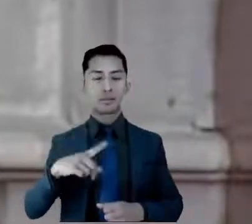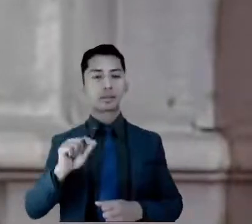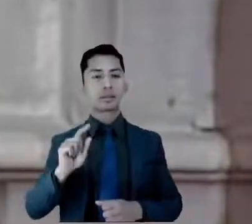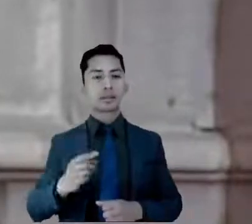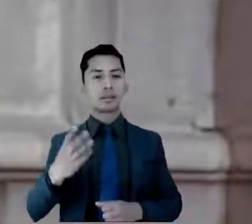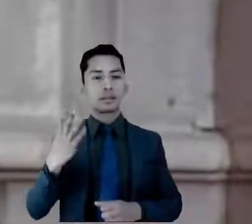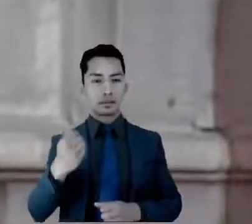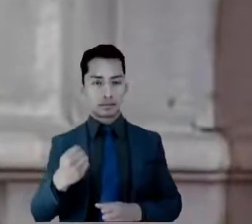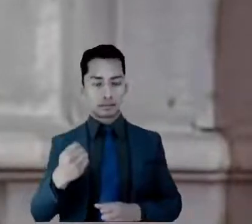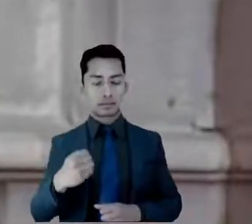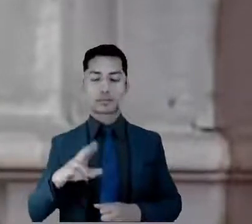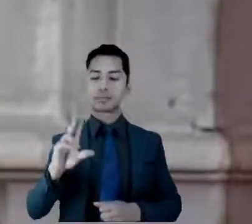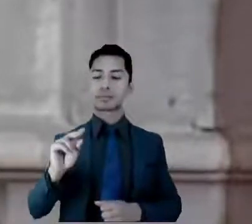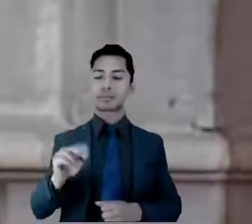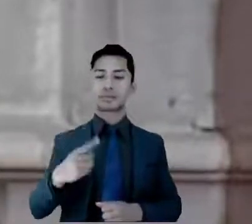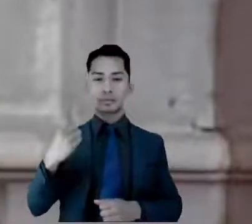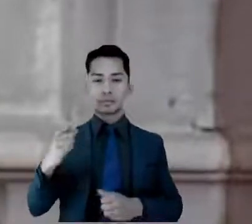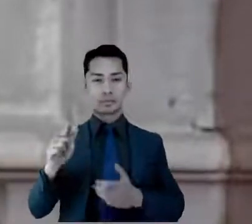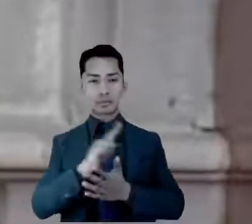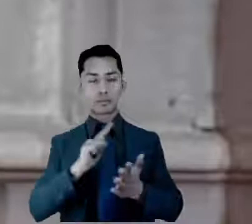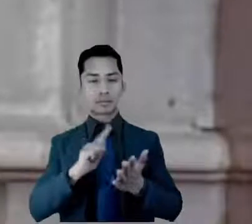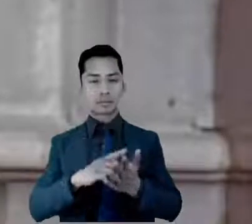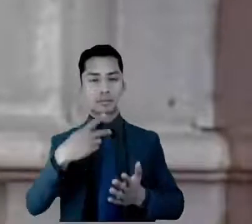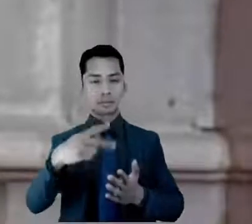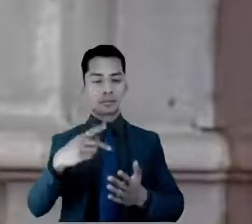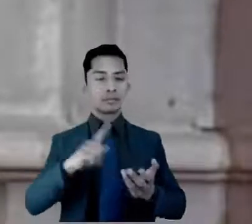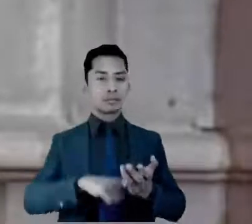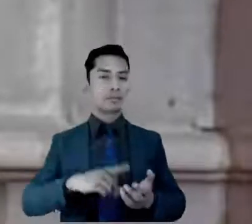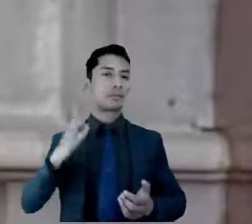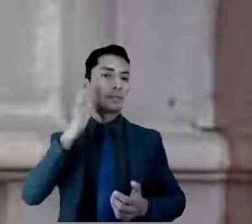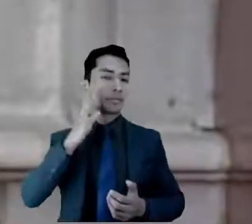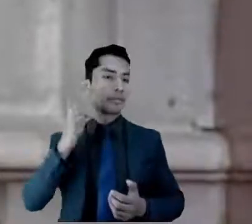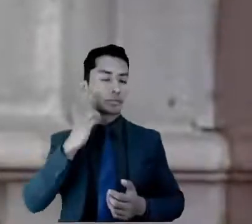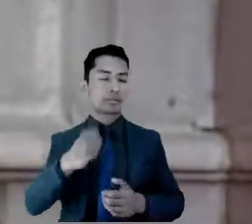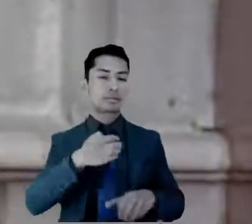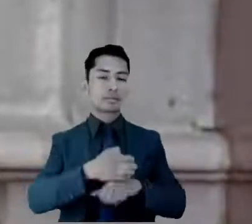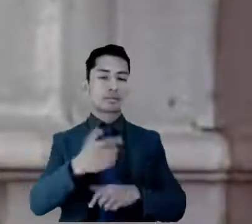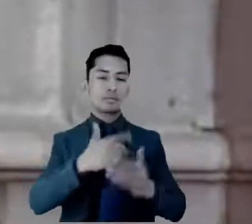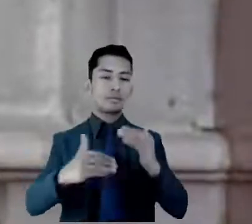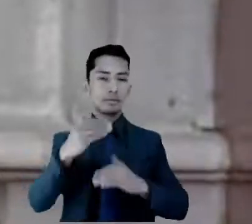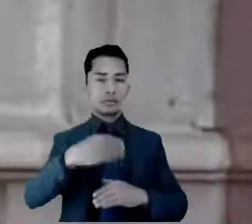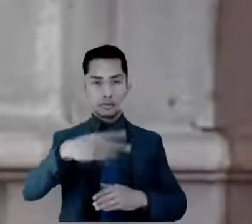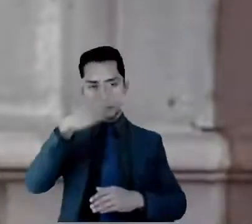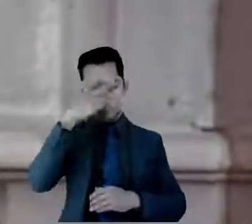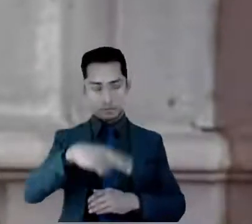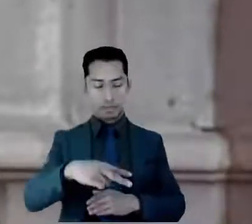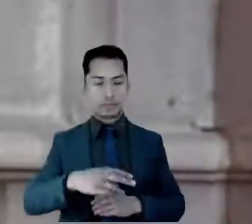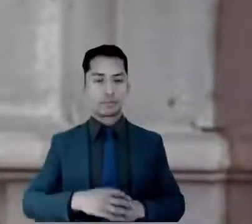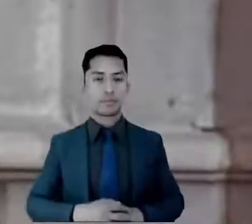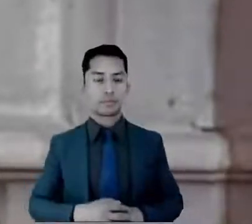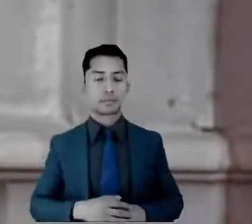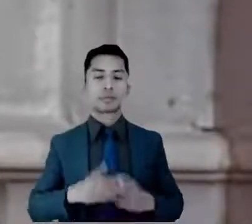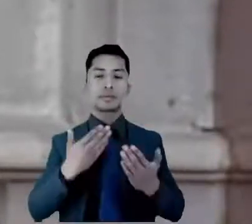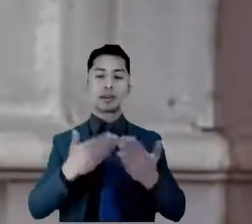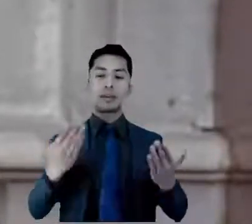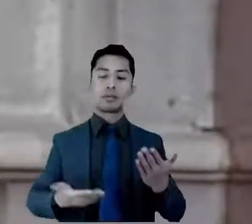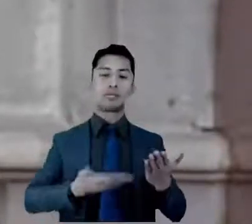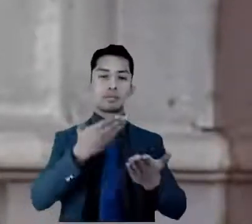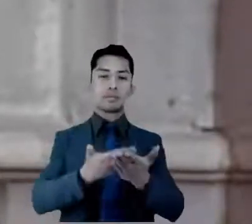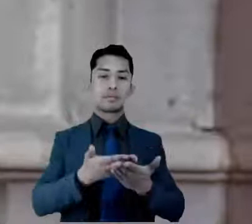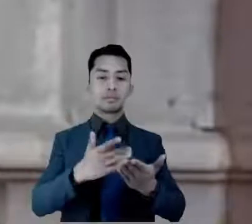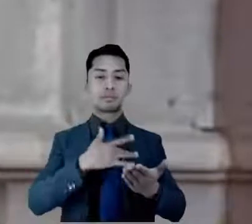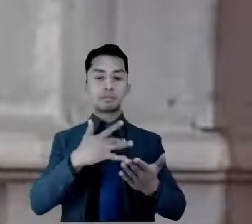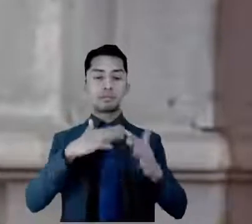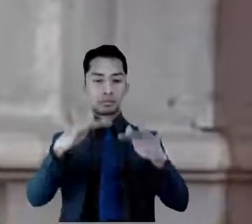orgánica del poder legislativo del estado libre y soberano de mexico someto a la consideración de esta honorable legislatura inician y